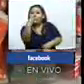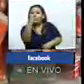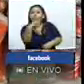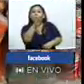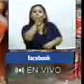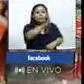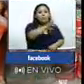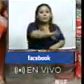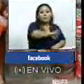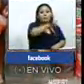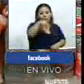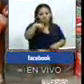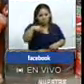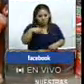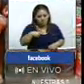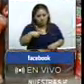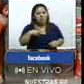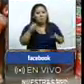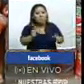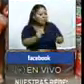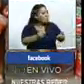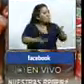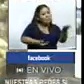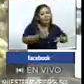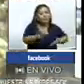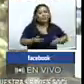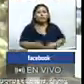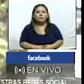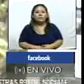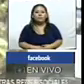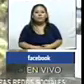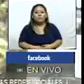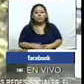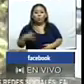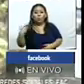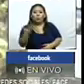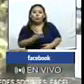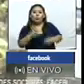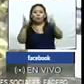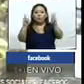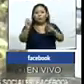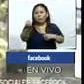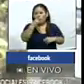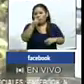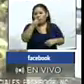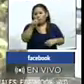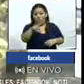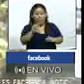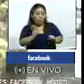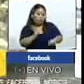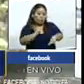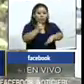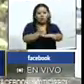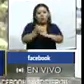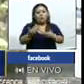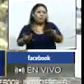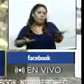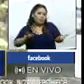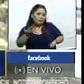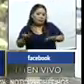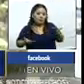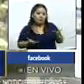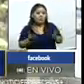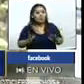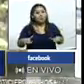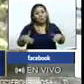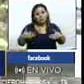la familia de José emprenda. Nosotros trajimos unos víveres para que ella pueda comenzar su pequeño negocio, una tiendita, y